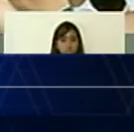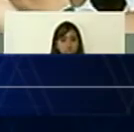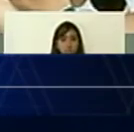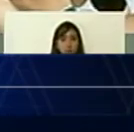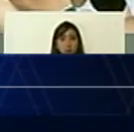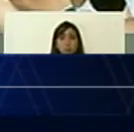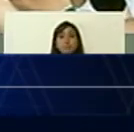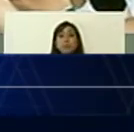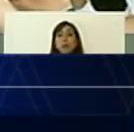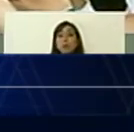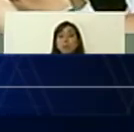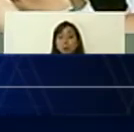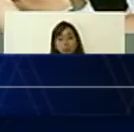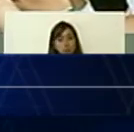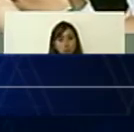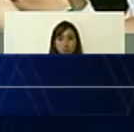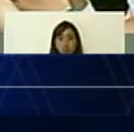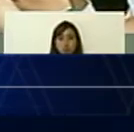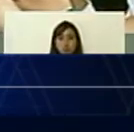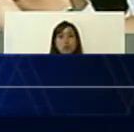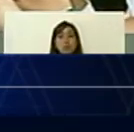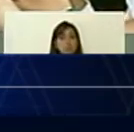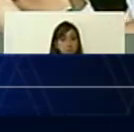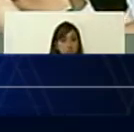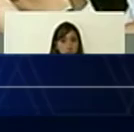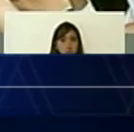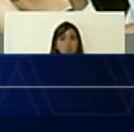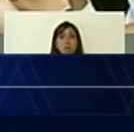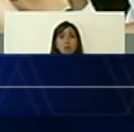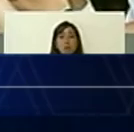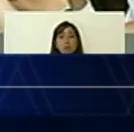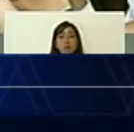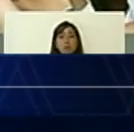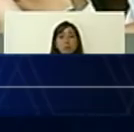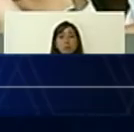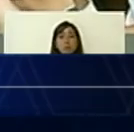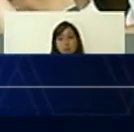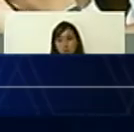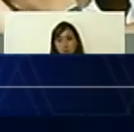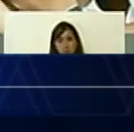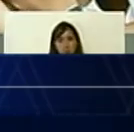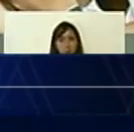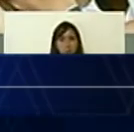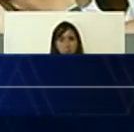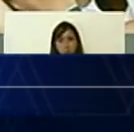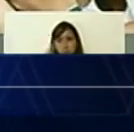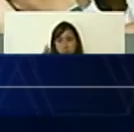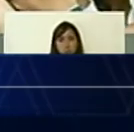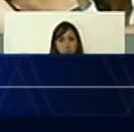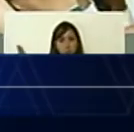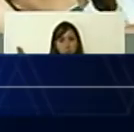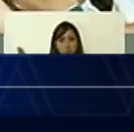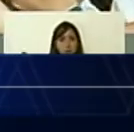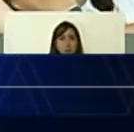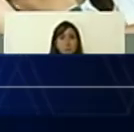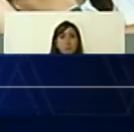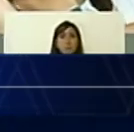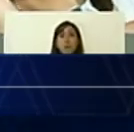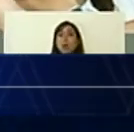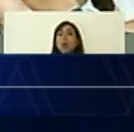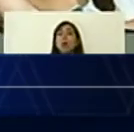oposiciones políticas venezolanas que ha facilitado el Reino de Noruega. Y por supuesto que habrá contacto